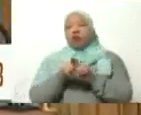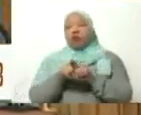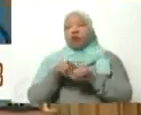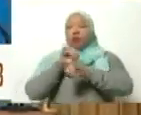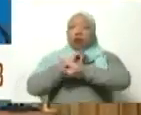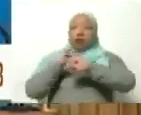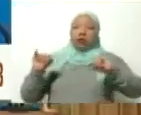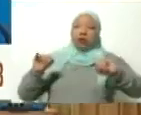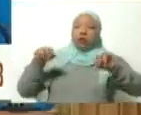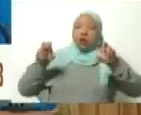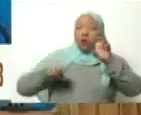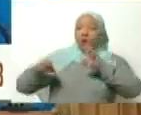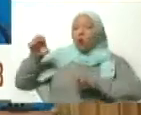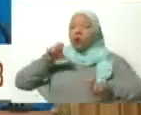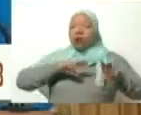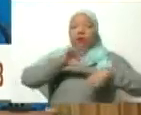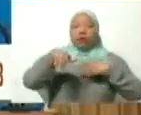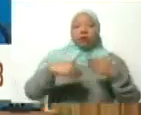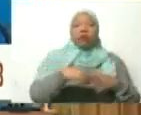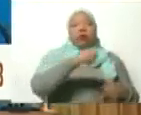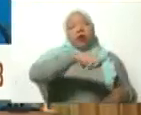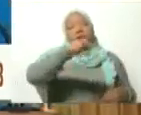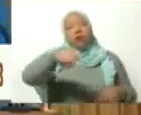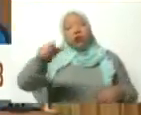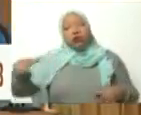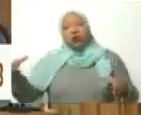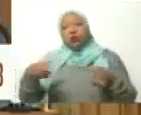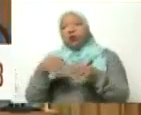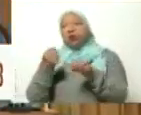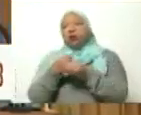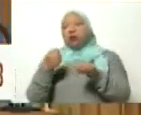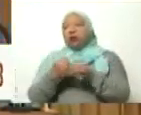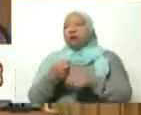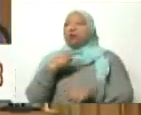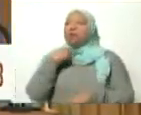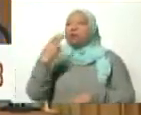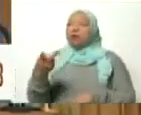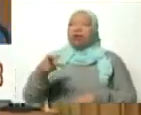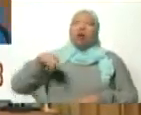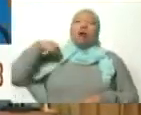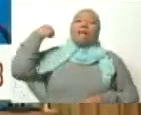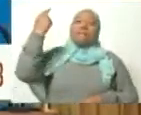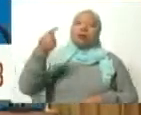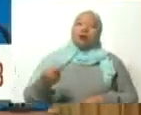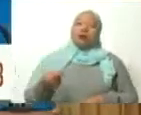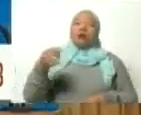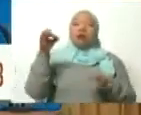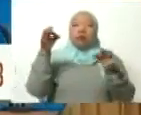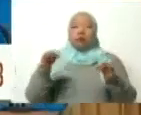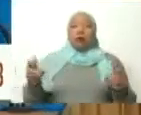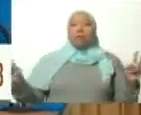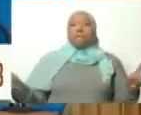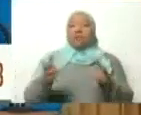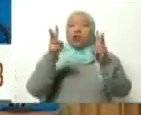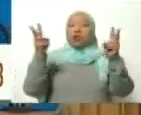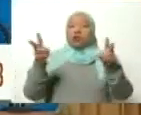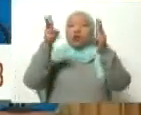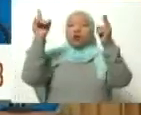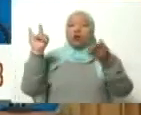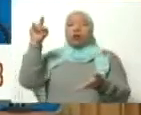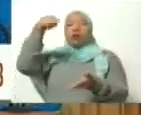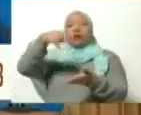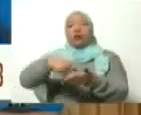la revista y dirigiéndose a todas las tropas con voz profética, dijo: mañana seréis invictos en Carabobo.